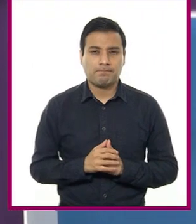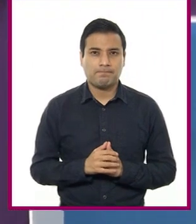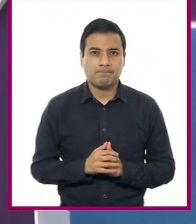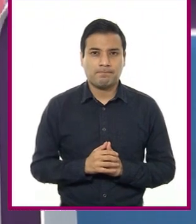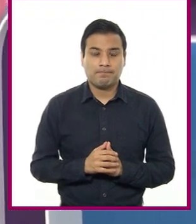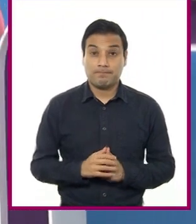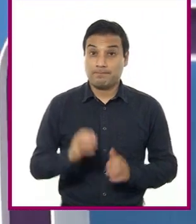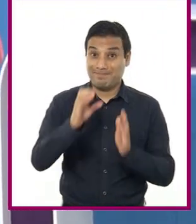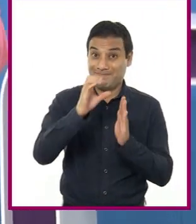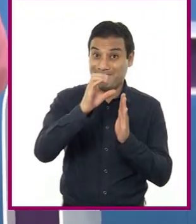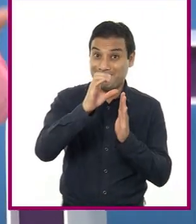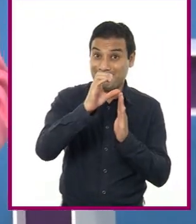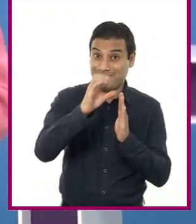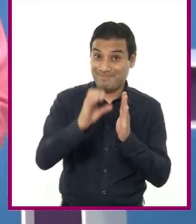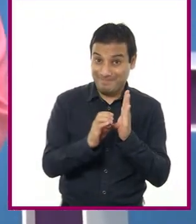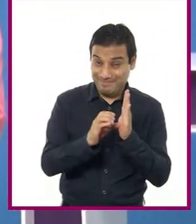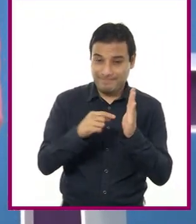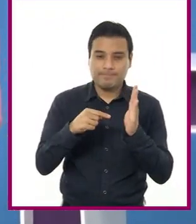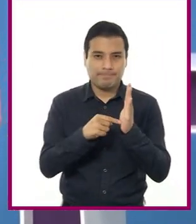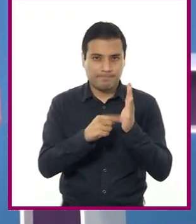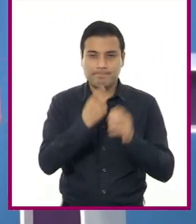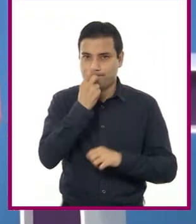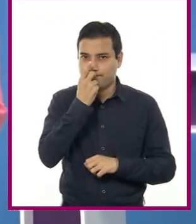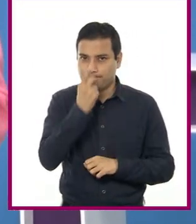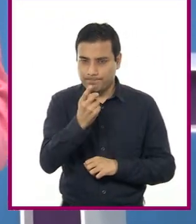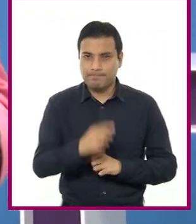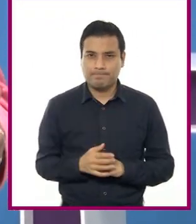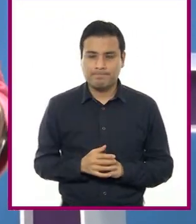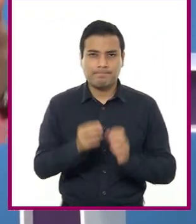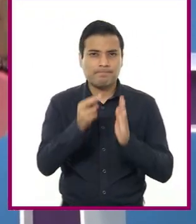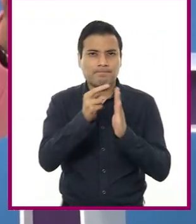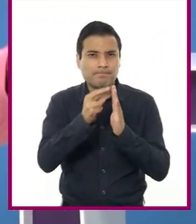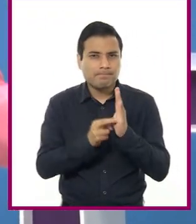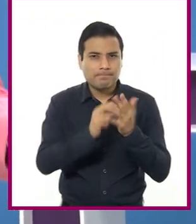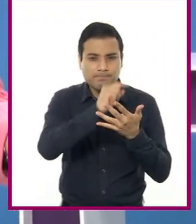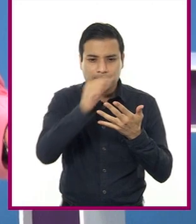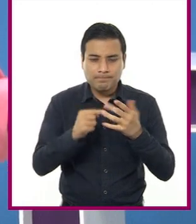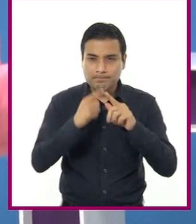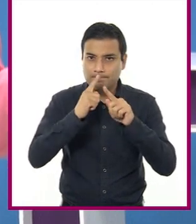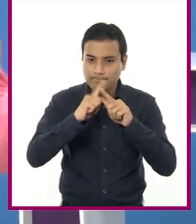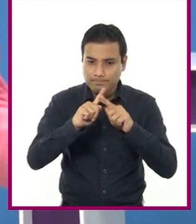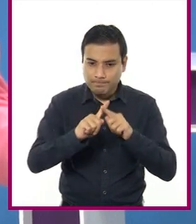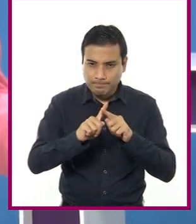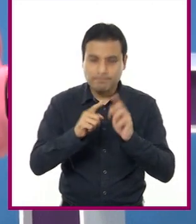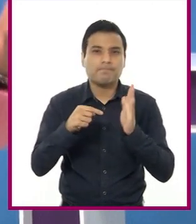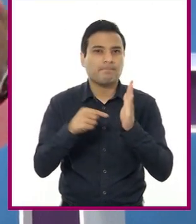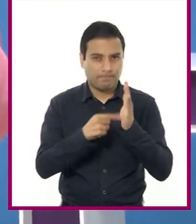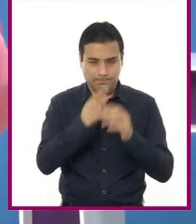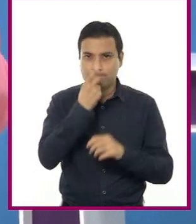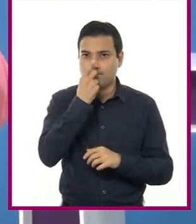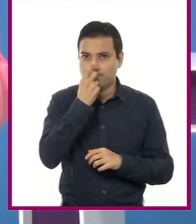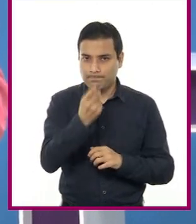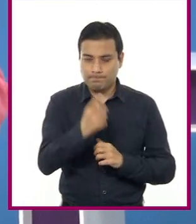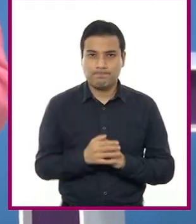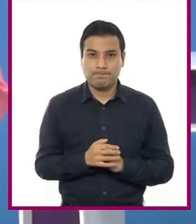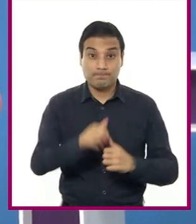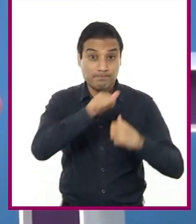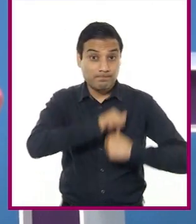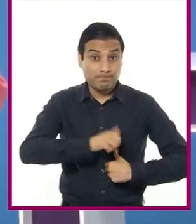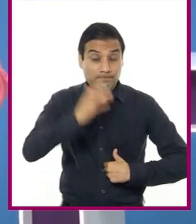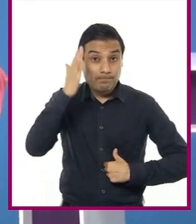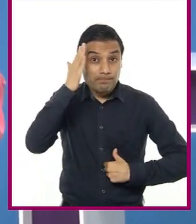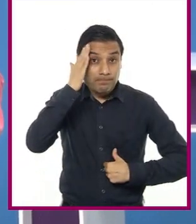Constitución la que establece los principios de legalidad. Lo hace al delimitar que la autoridad solo puede actuar